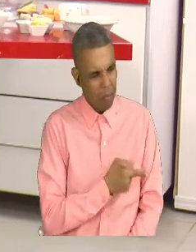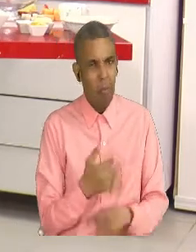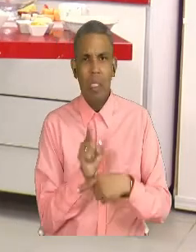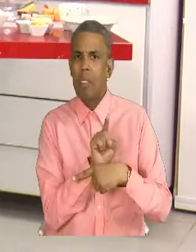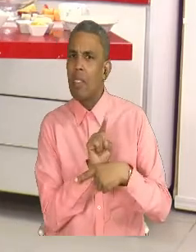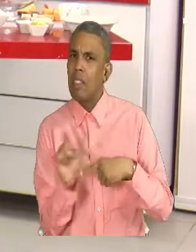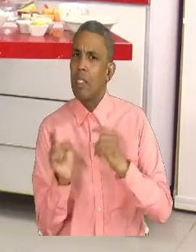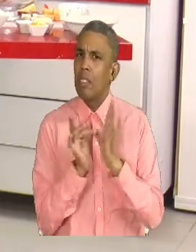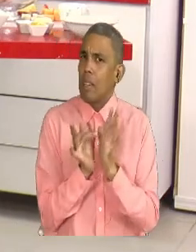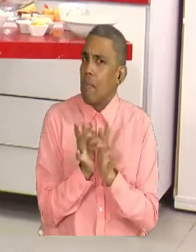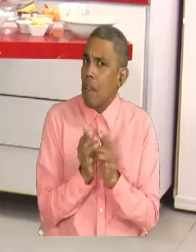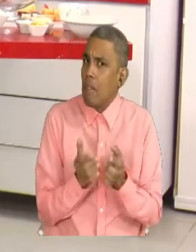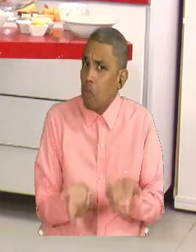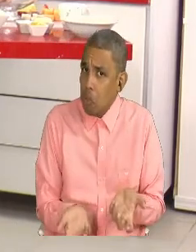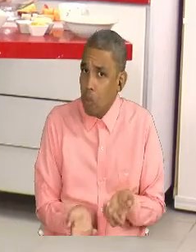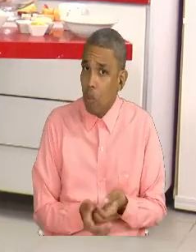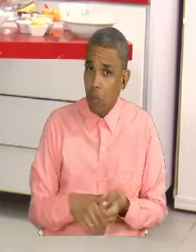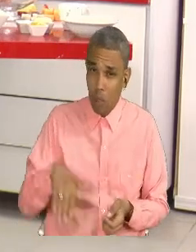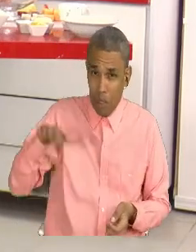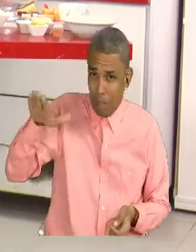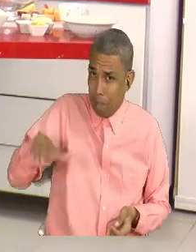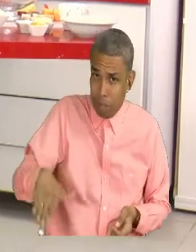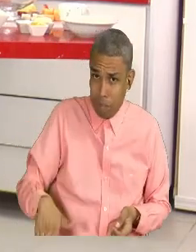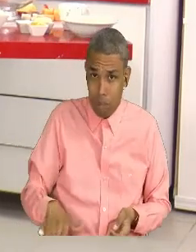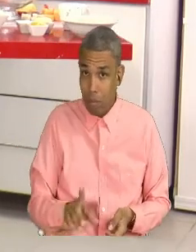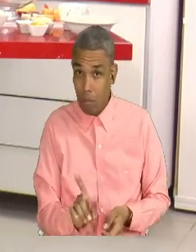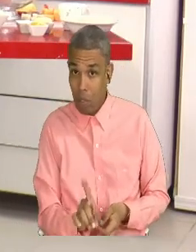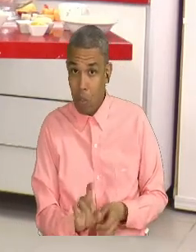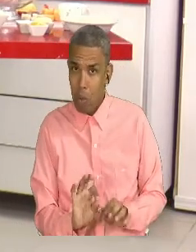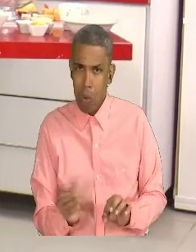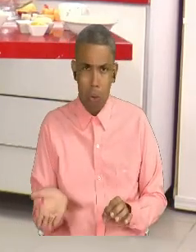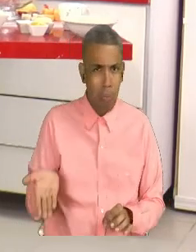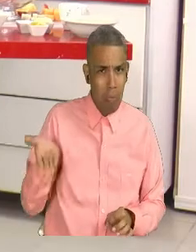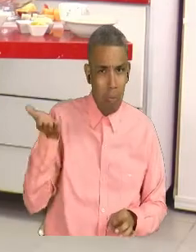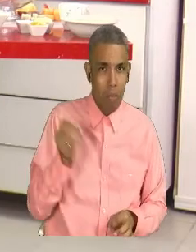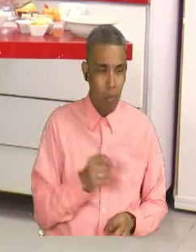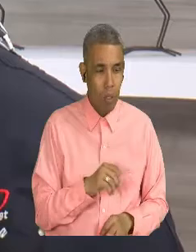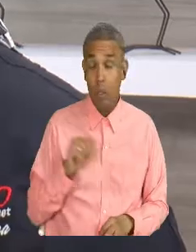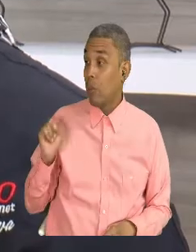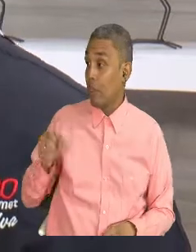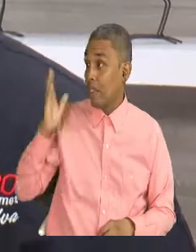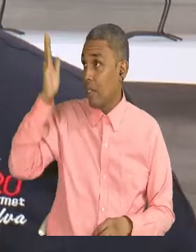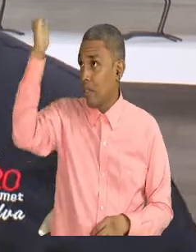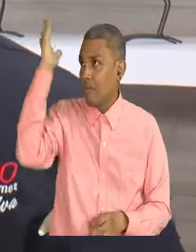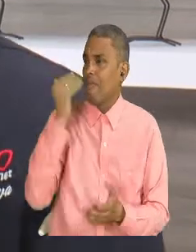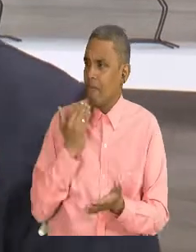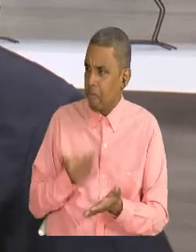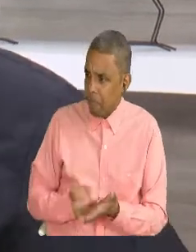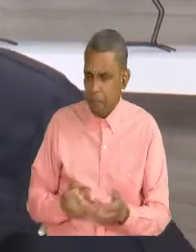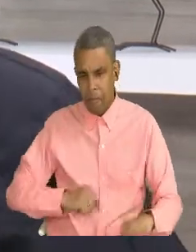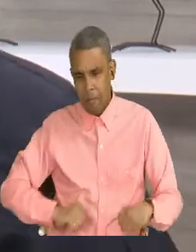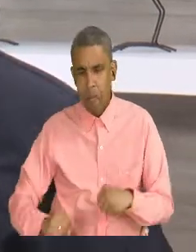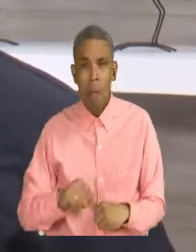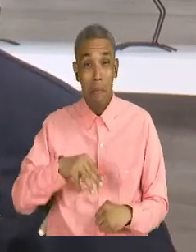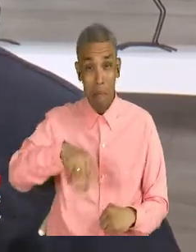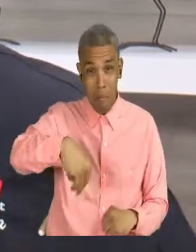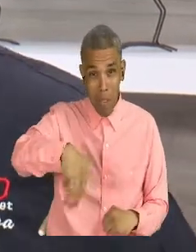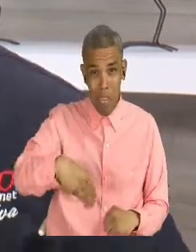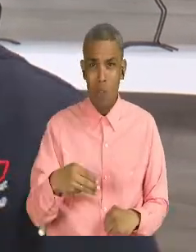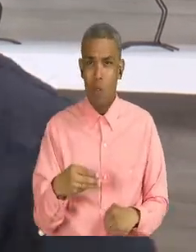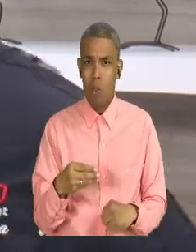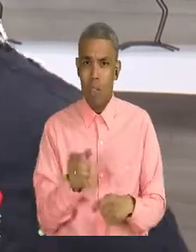Porque bueno, gracias la gente a Dios, prácticamente que ni cocina cuando son vacaciones. Estuvo muy movidito, gracias a Dios. Desde el miércoles santo, mitad de